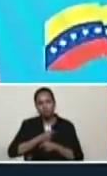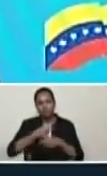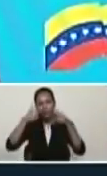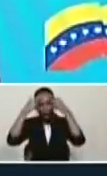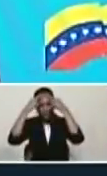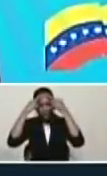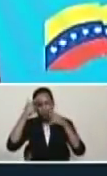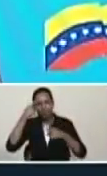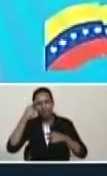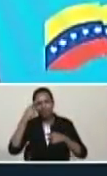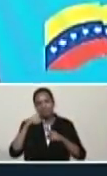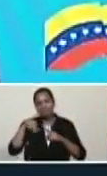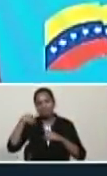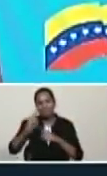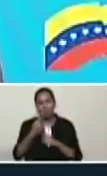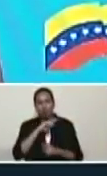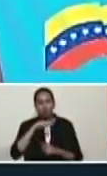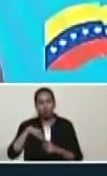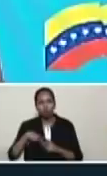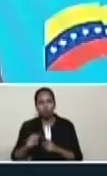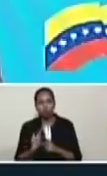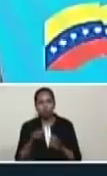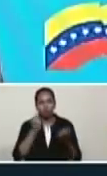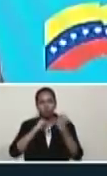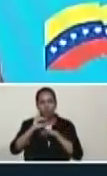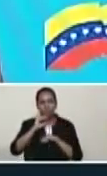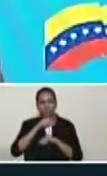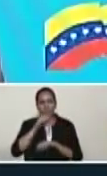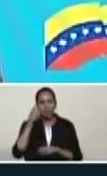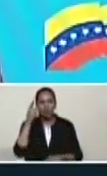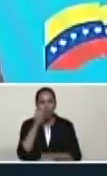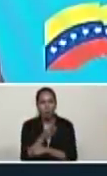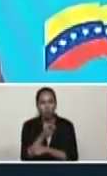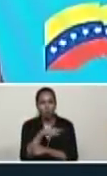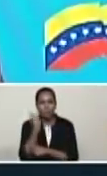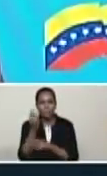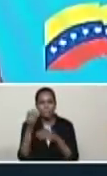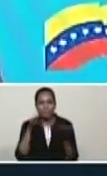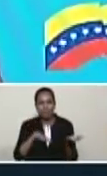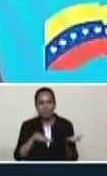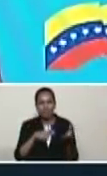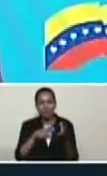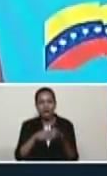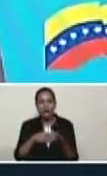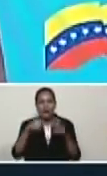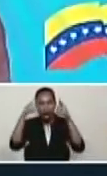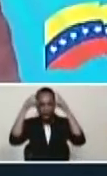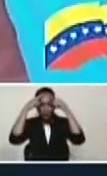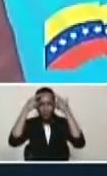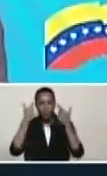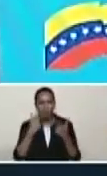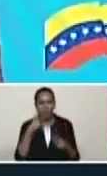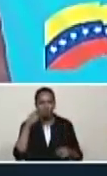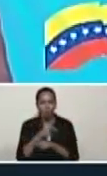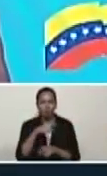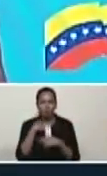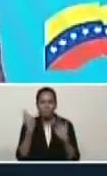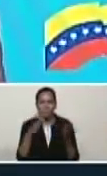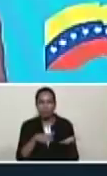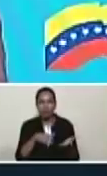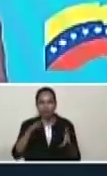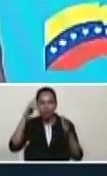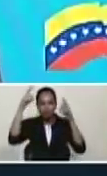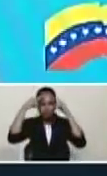de meterle la puñalada a la democracia, dieron la orden de matar al comandante Hugo Chávez Frías.